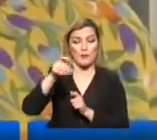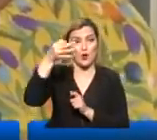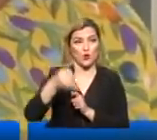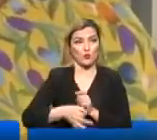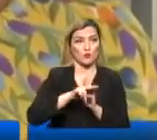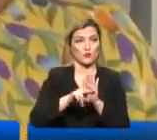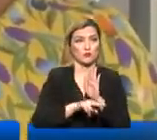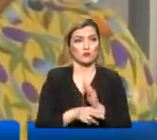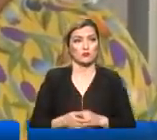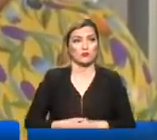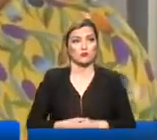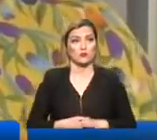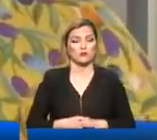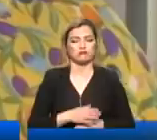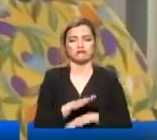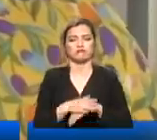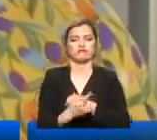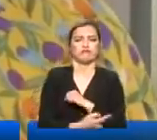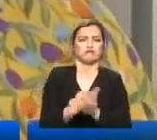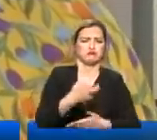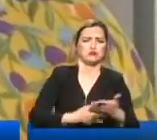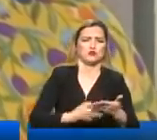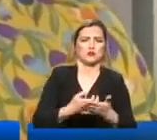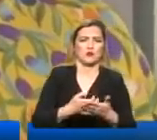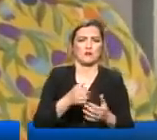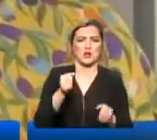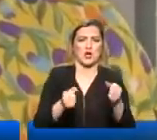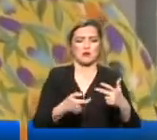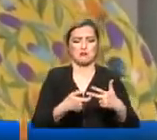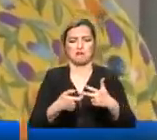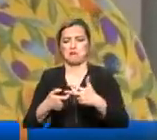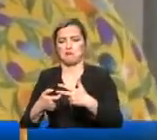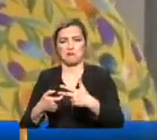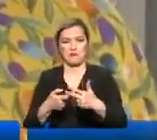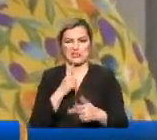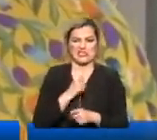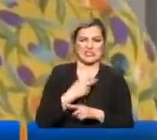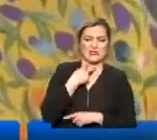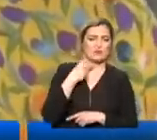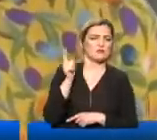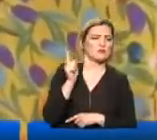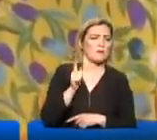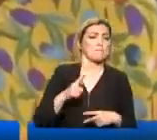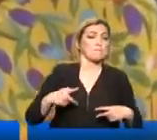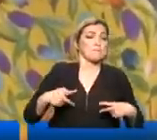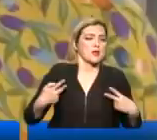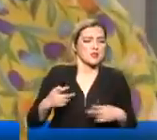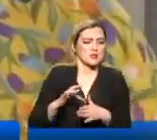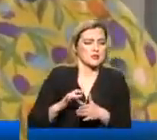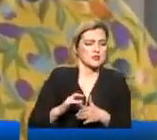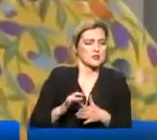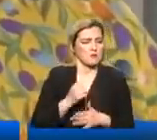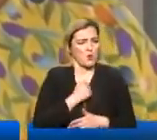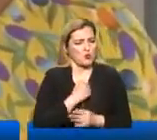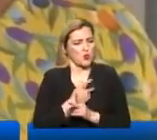normativa. No porque le multen o porque el día de mañana tenga su vehículo que ser retenido, sino porque estamos hablando de la vida de la gente,